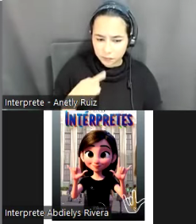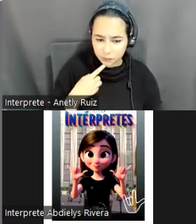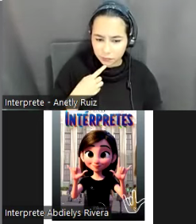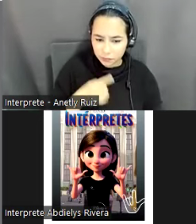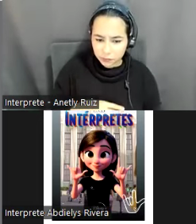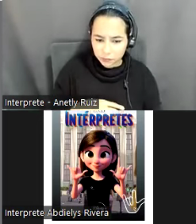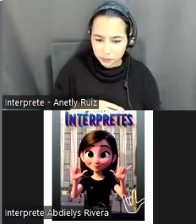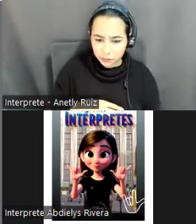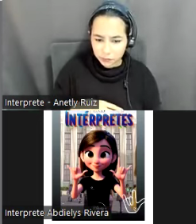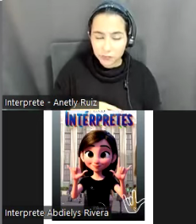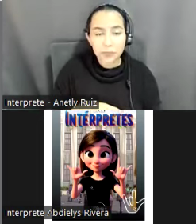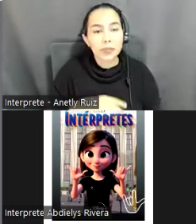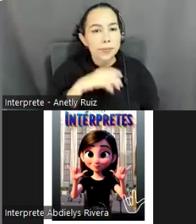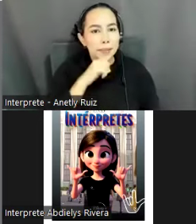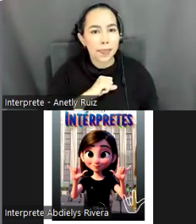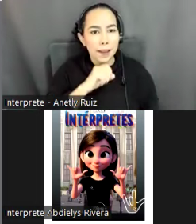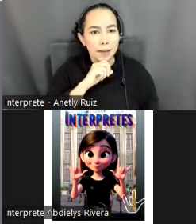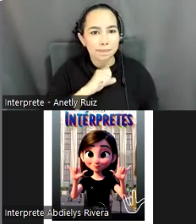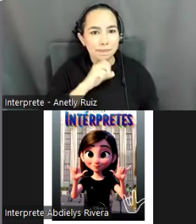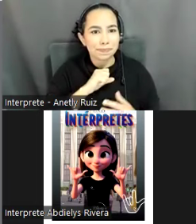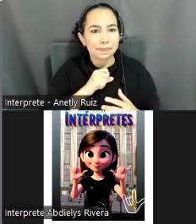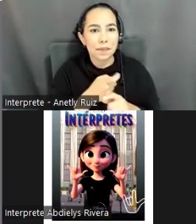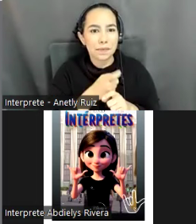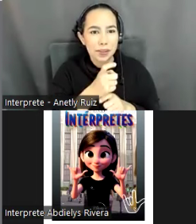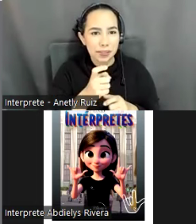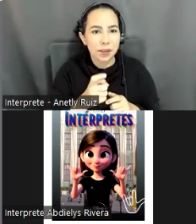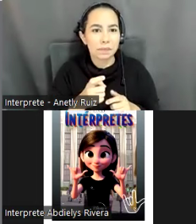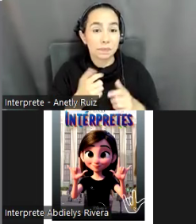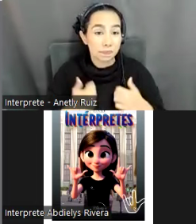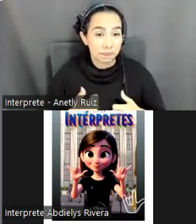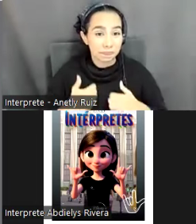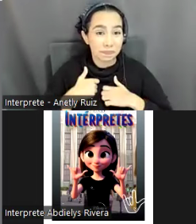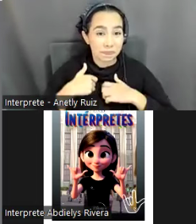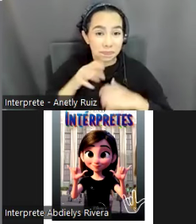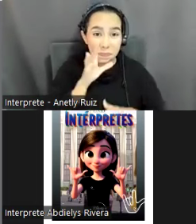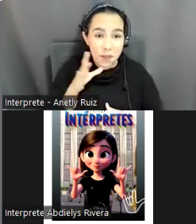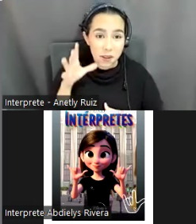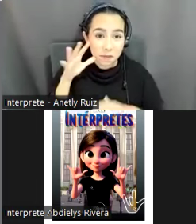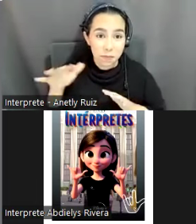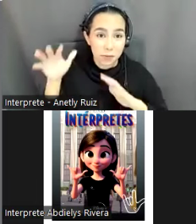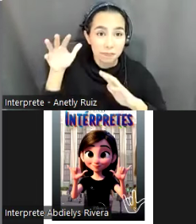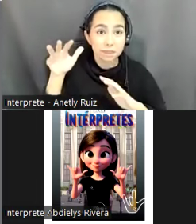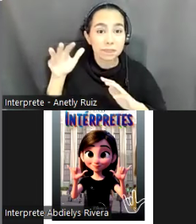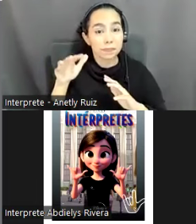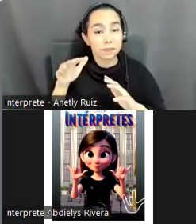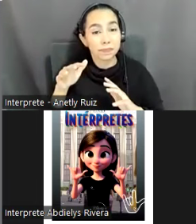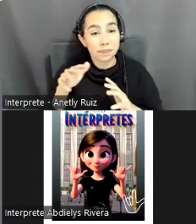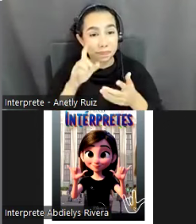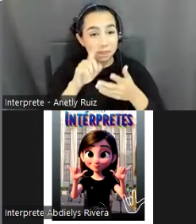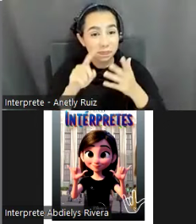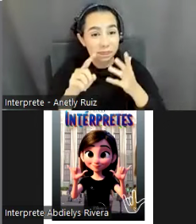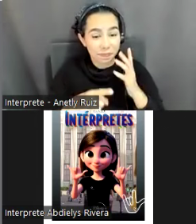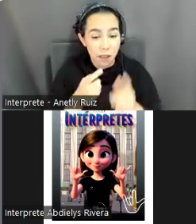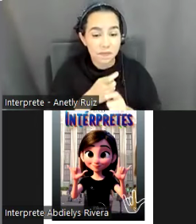edad, depende de sus familiares, estatus económico, vivienda rural. Muy bien, Amanda. Todos los determinantes que pueden afectar